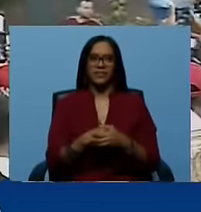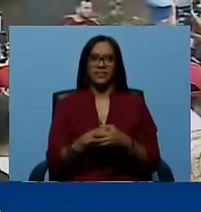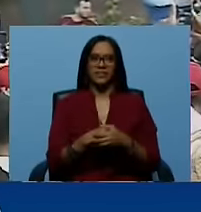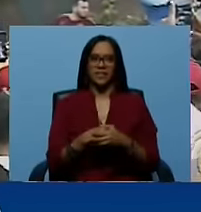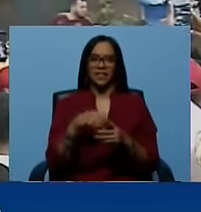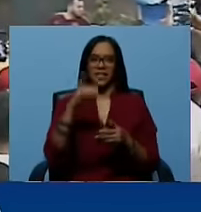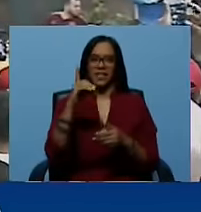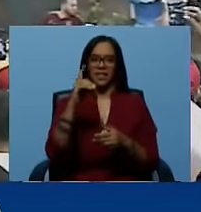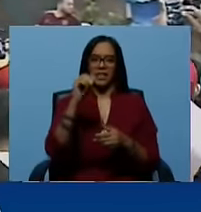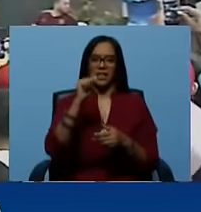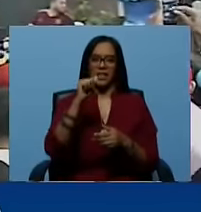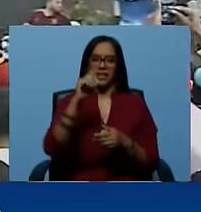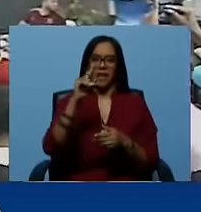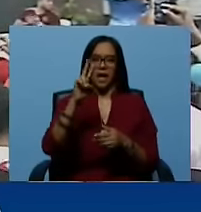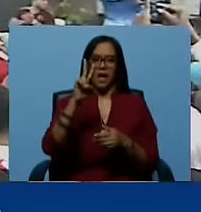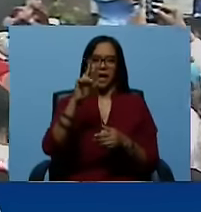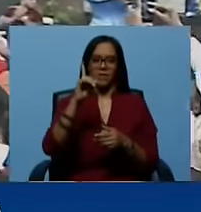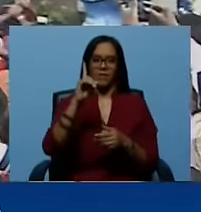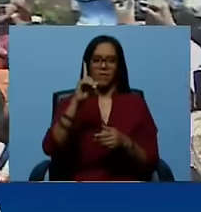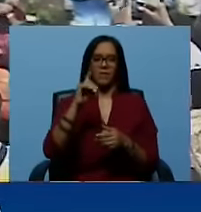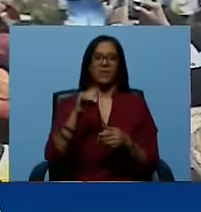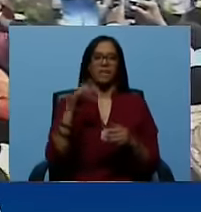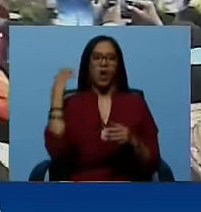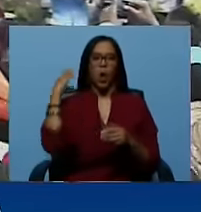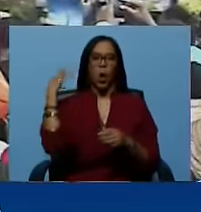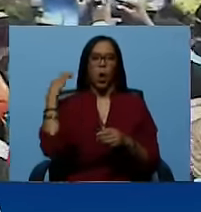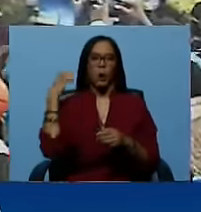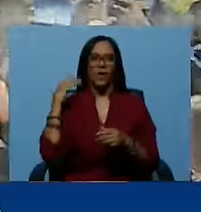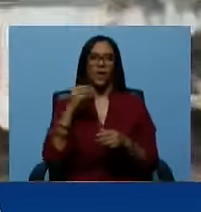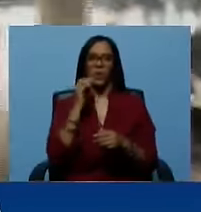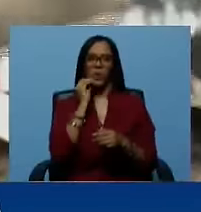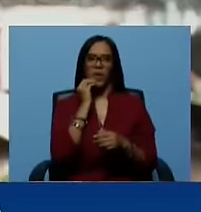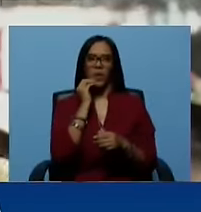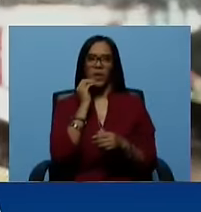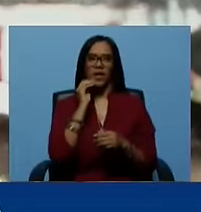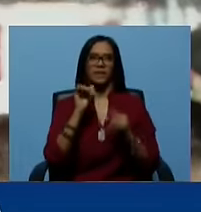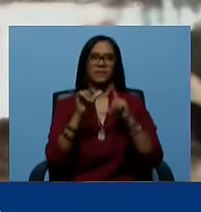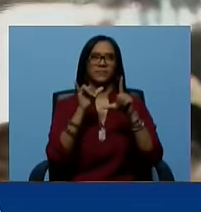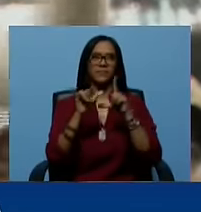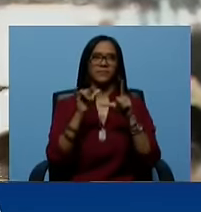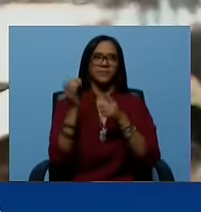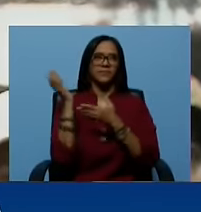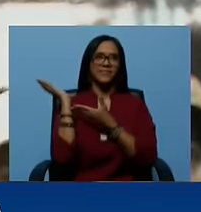Porras, de Colombia, un joven influencer.